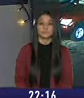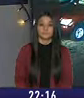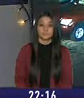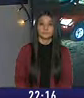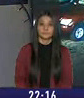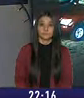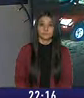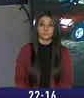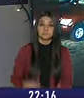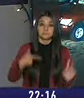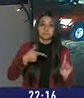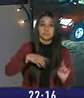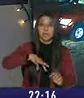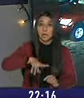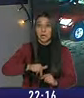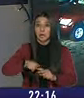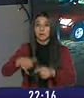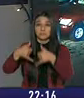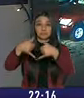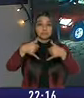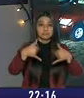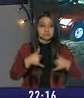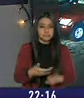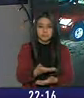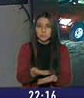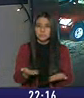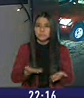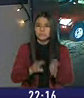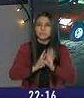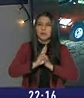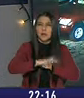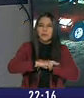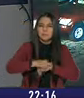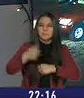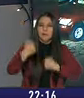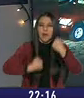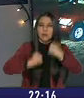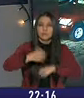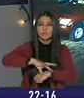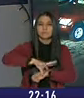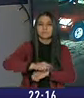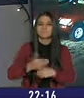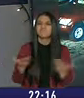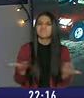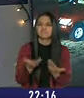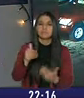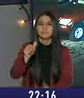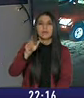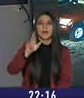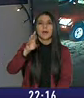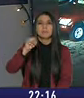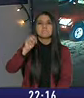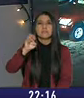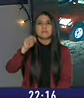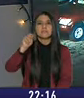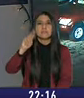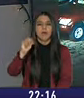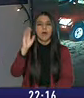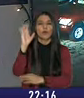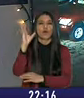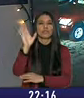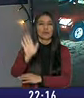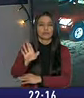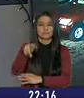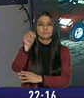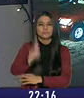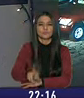Asaltos a locales y robos de accesorios de automotores se registran en el sector de la Armenia 1 en Conocoto, al sur oriente